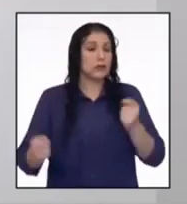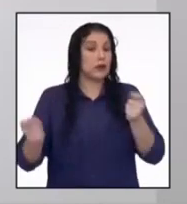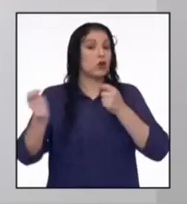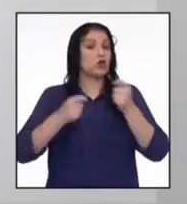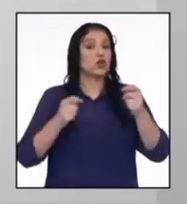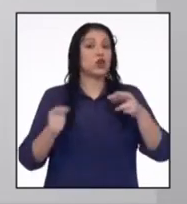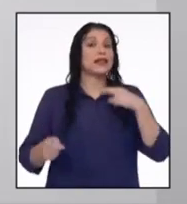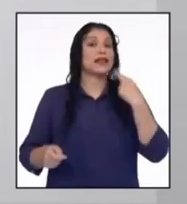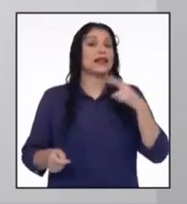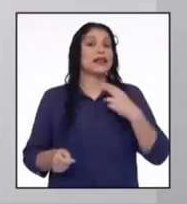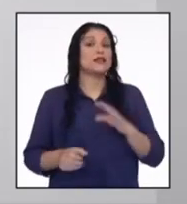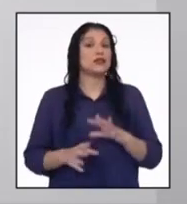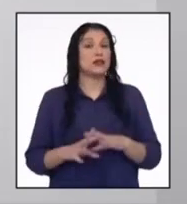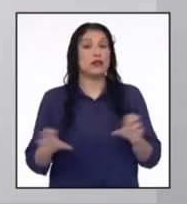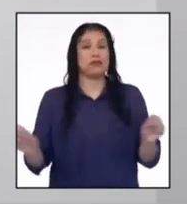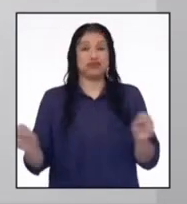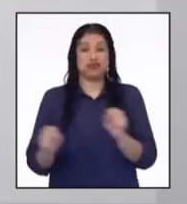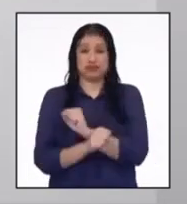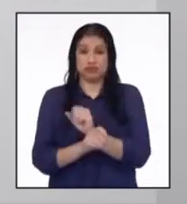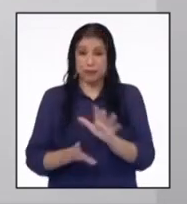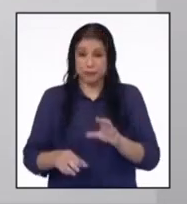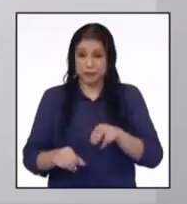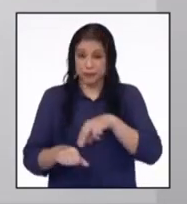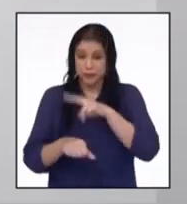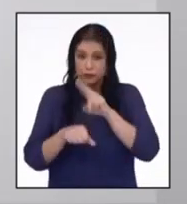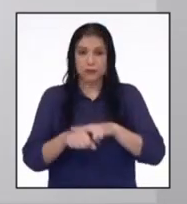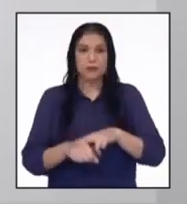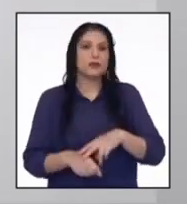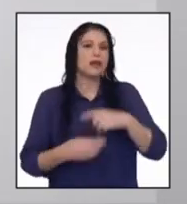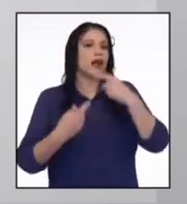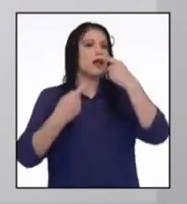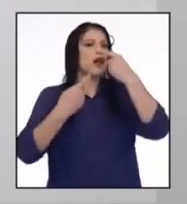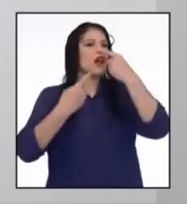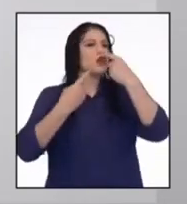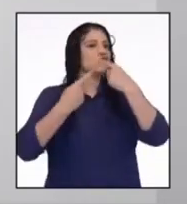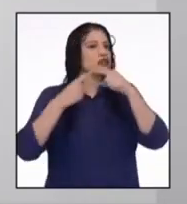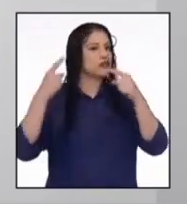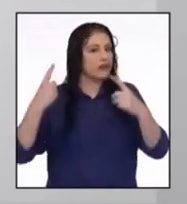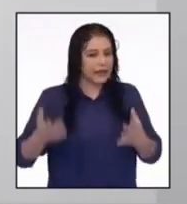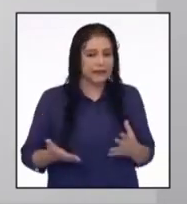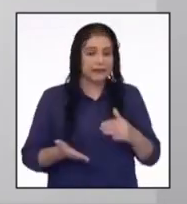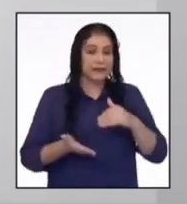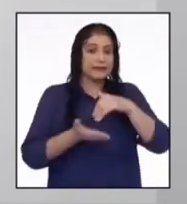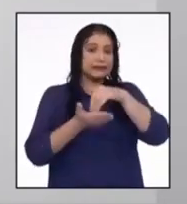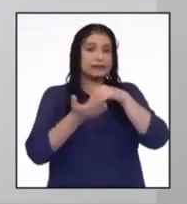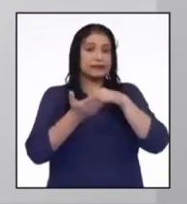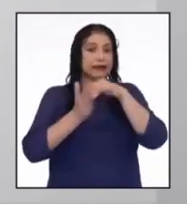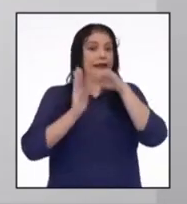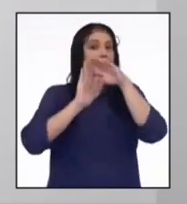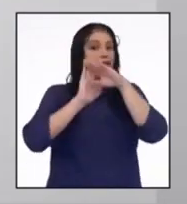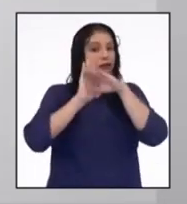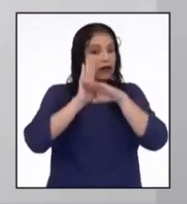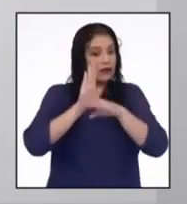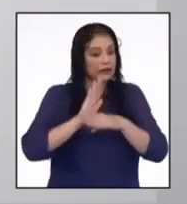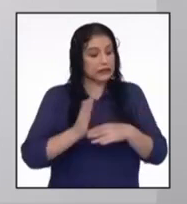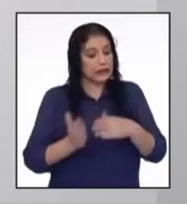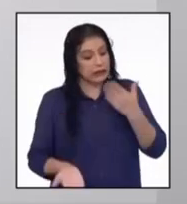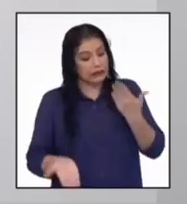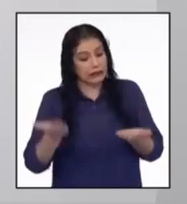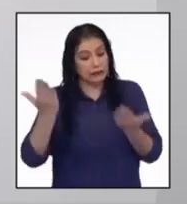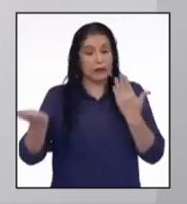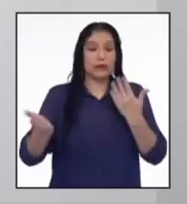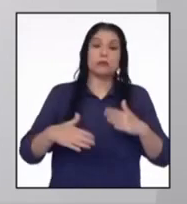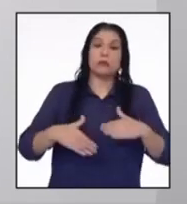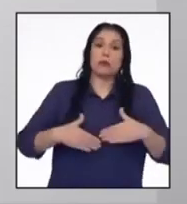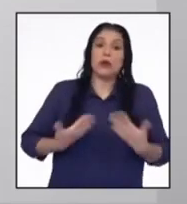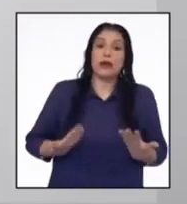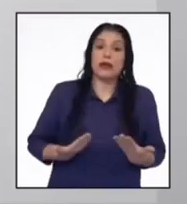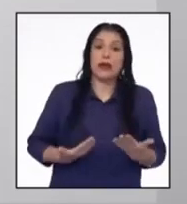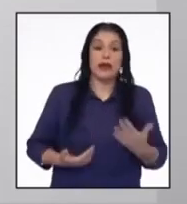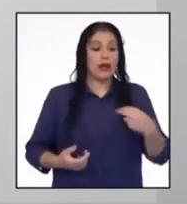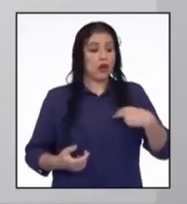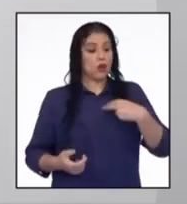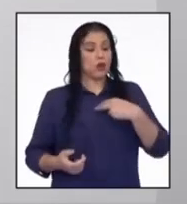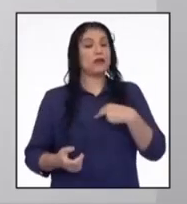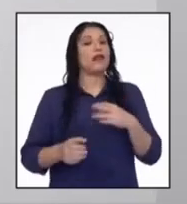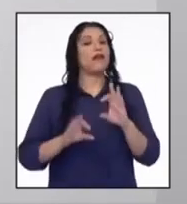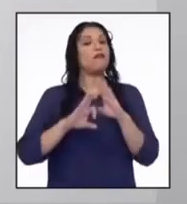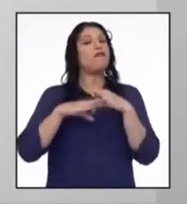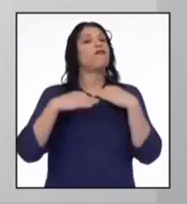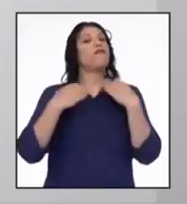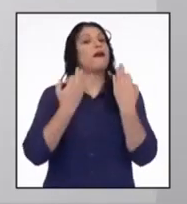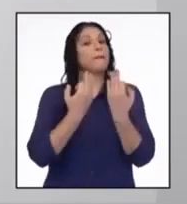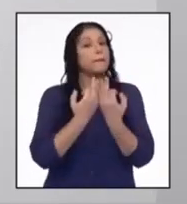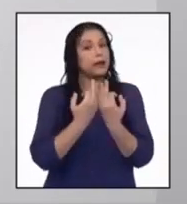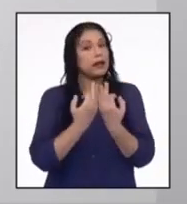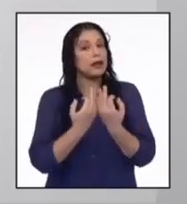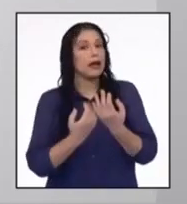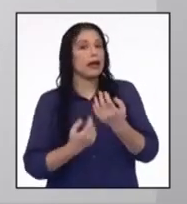del riesgo de desastres, los tipos y niveles de vulnerabilidad al que pueden estar expuestas nuestras